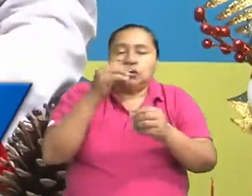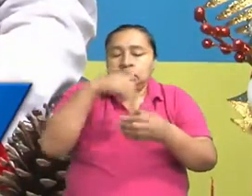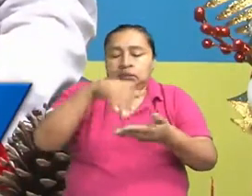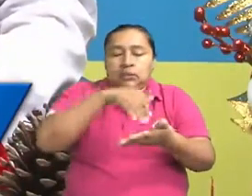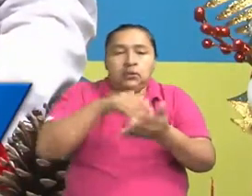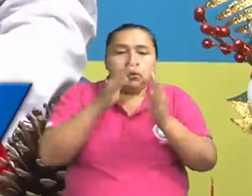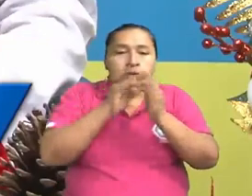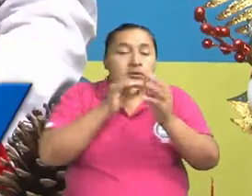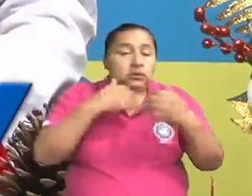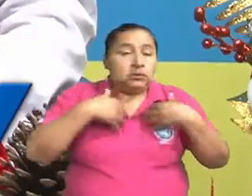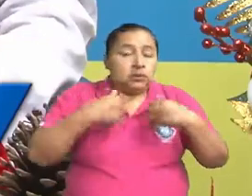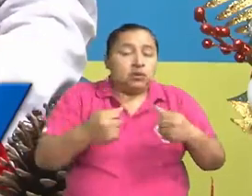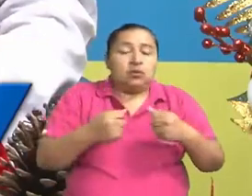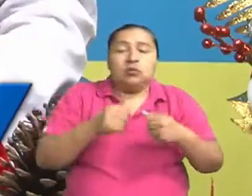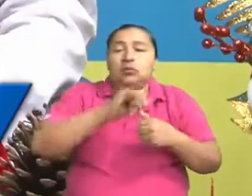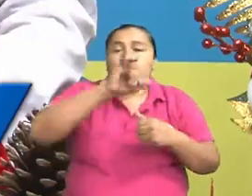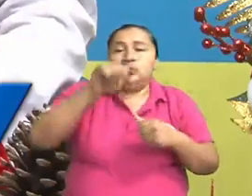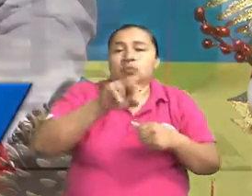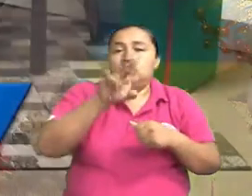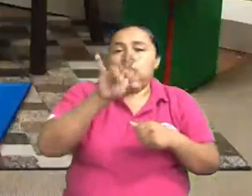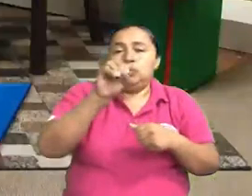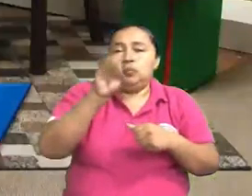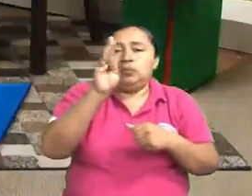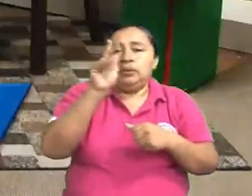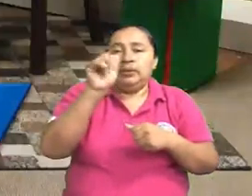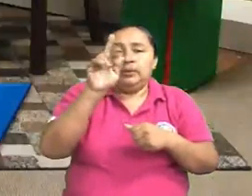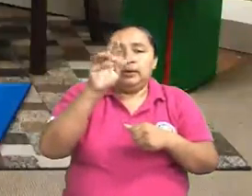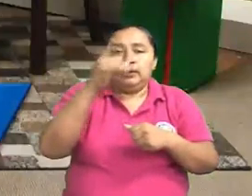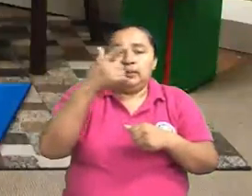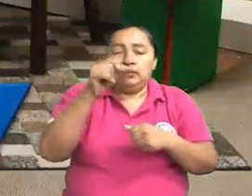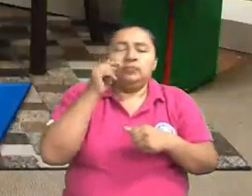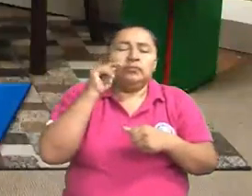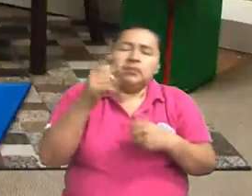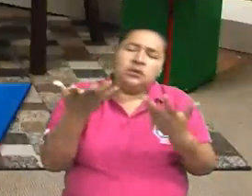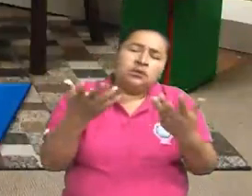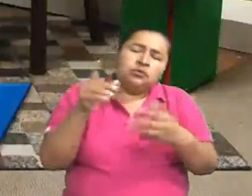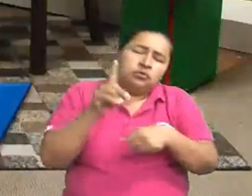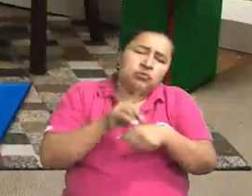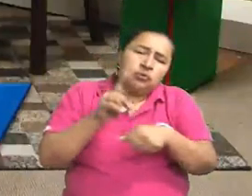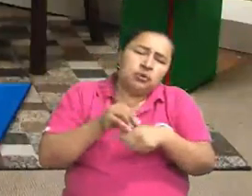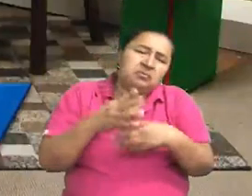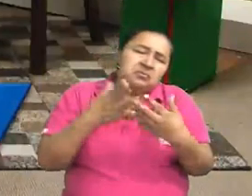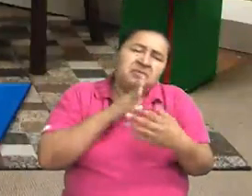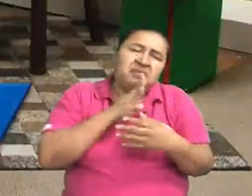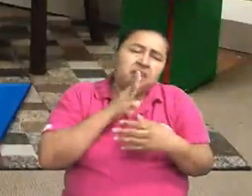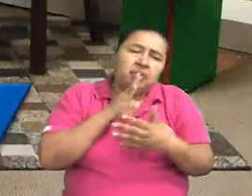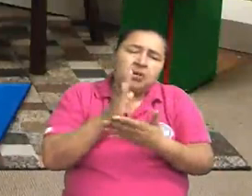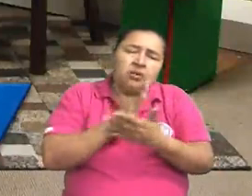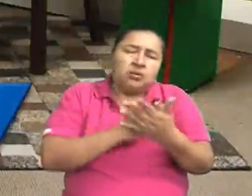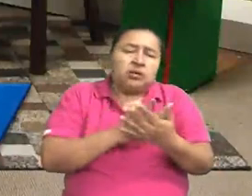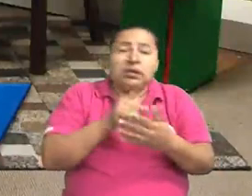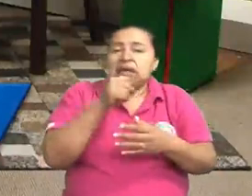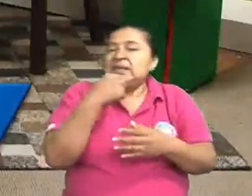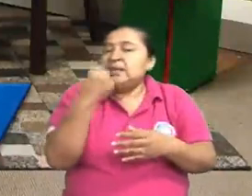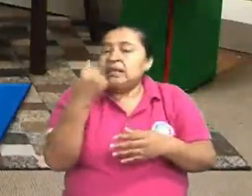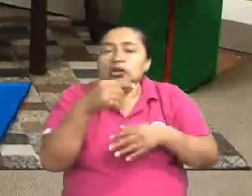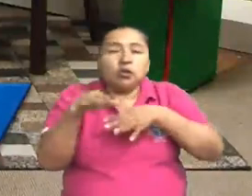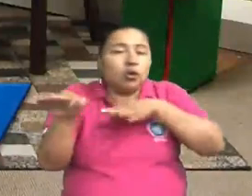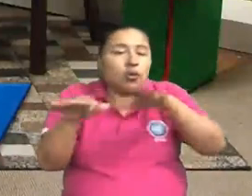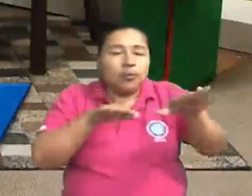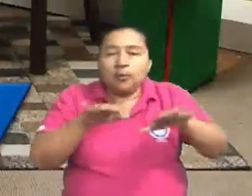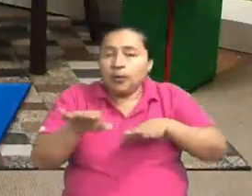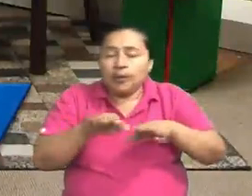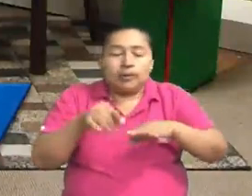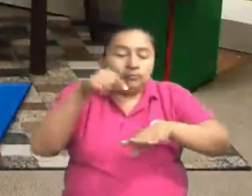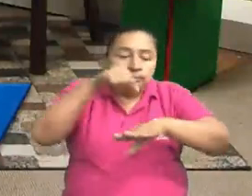4 de Managua. Doctora, hablemos de las contraindicaciones. Ya usted me decía en la primera parte del programa que se